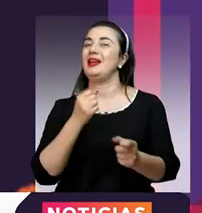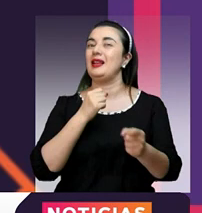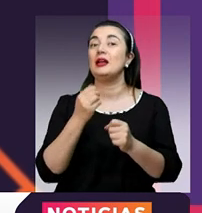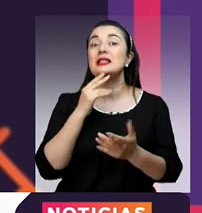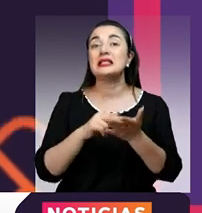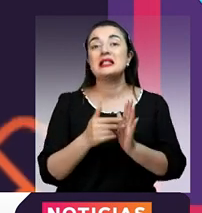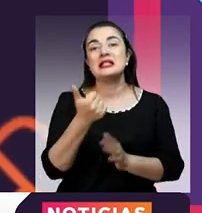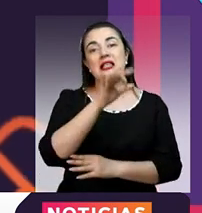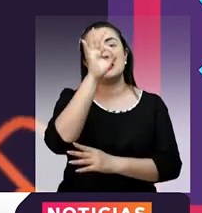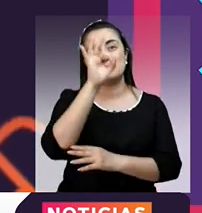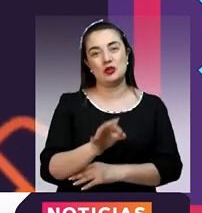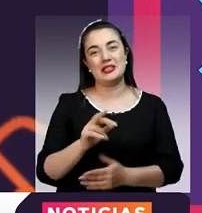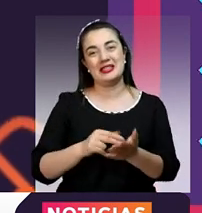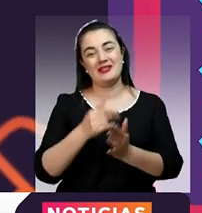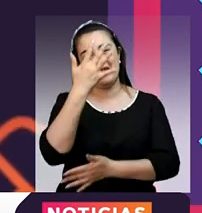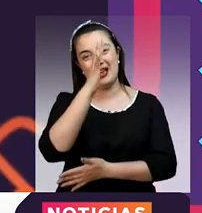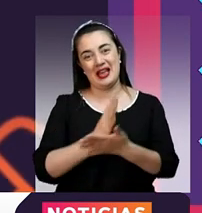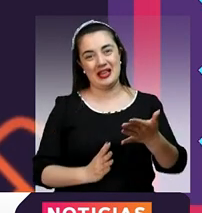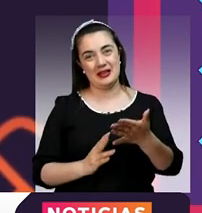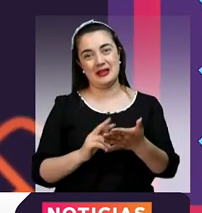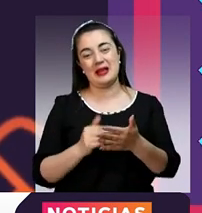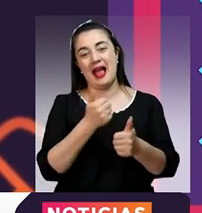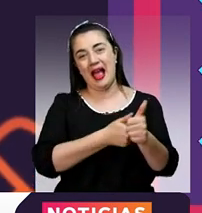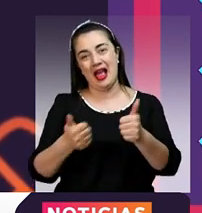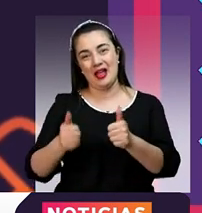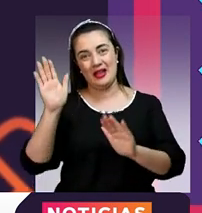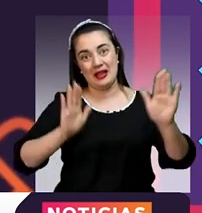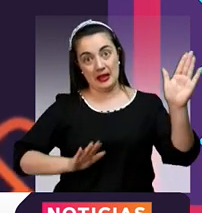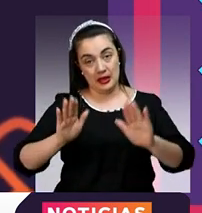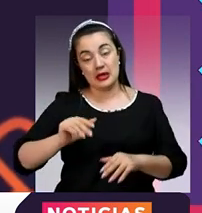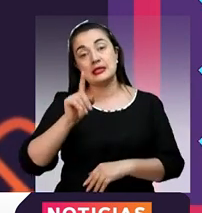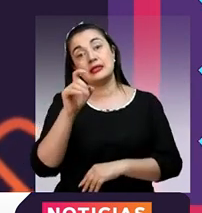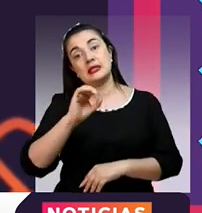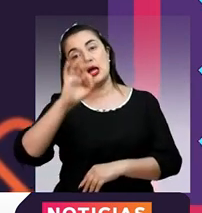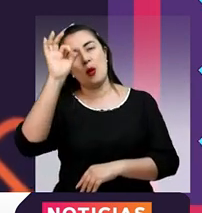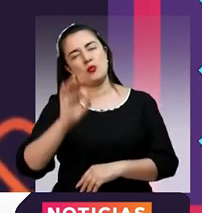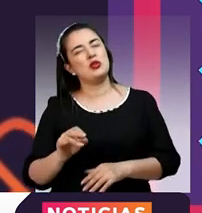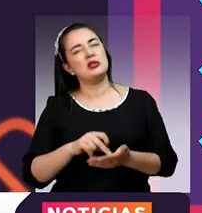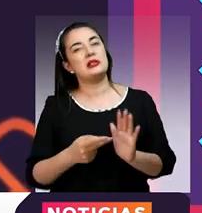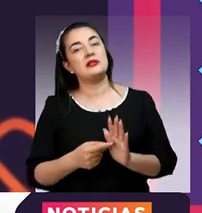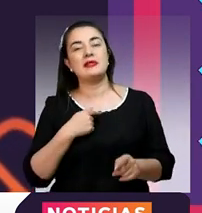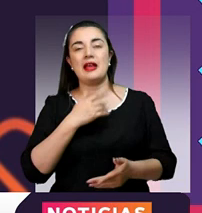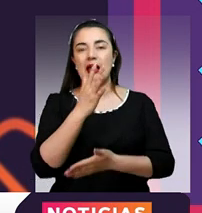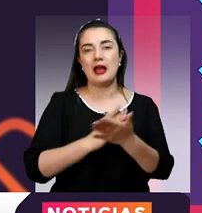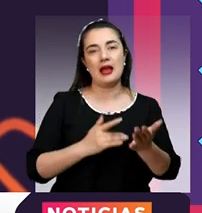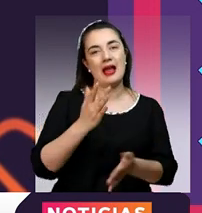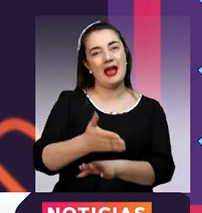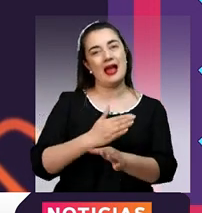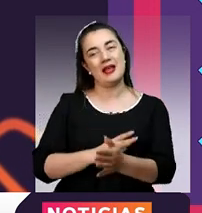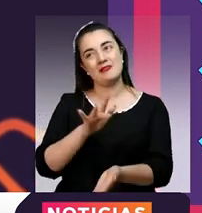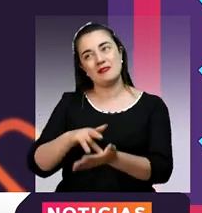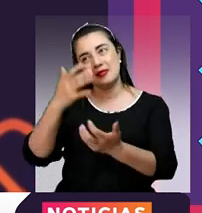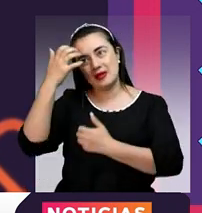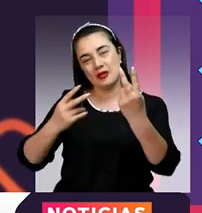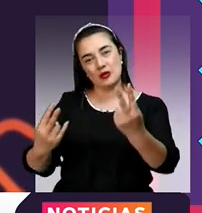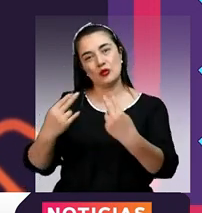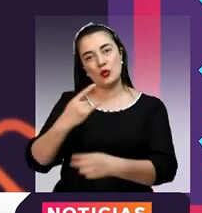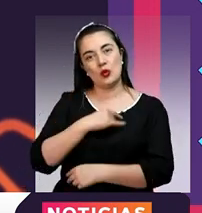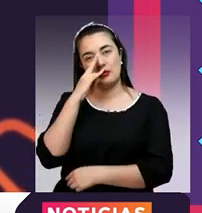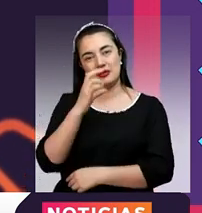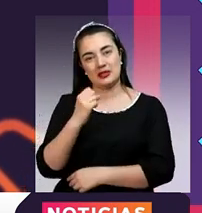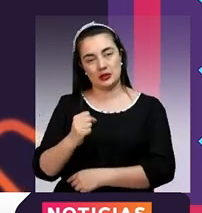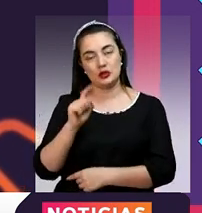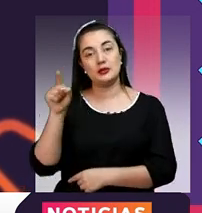total de la calificación que recibe cada candidato. El 60% corresponde a los exámenes presentados y que están a cargo de la Universidad Nacional.